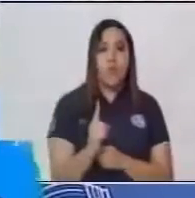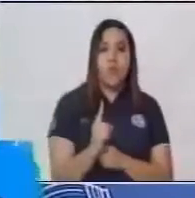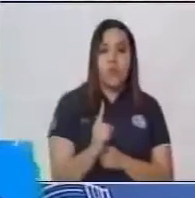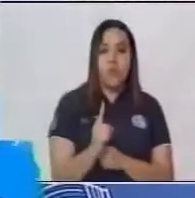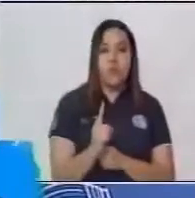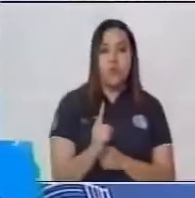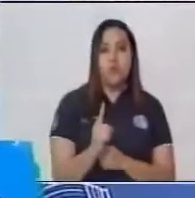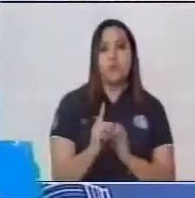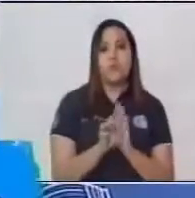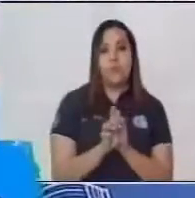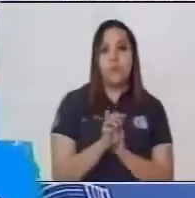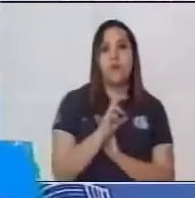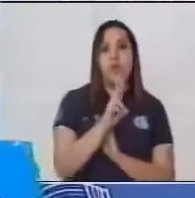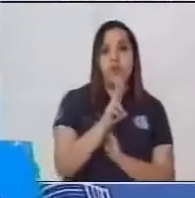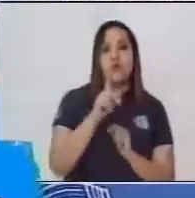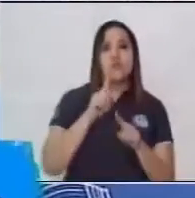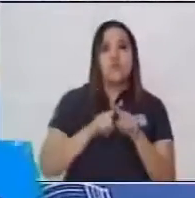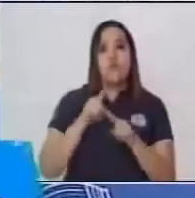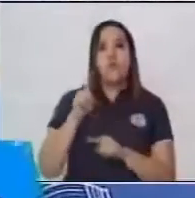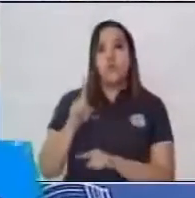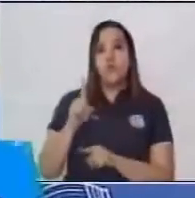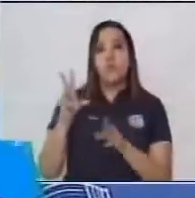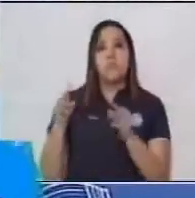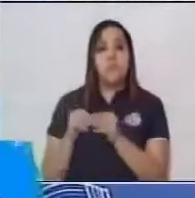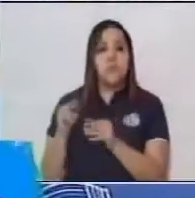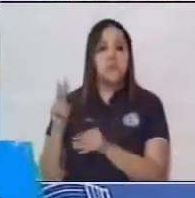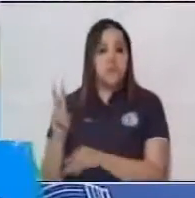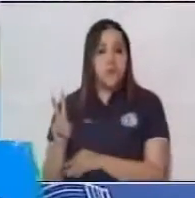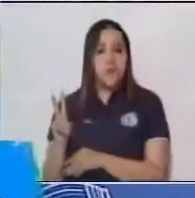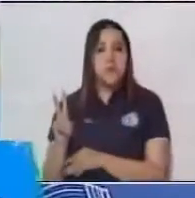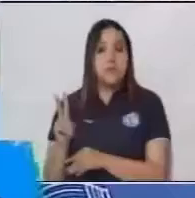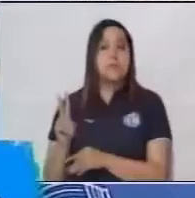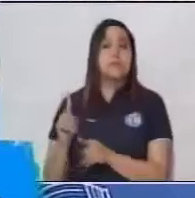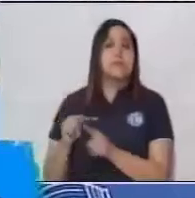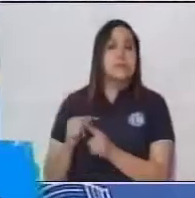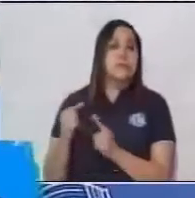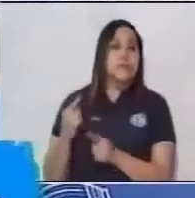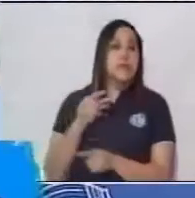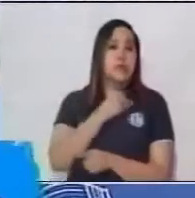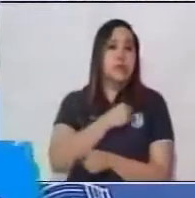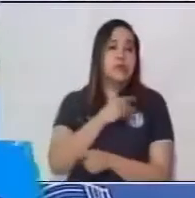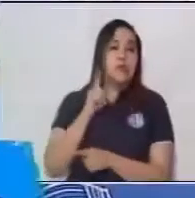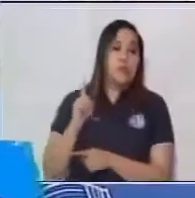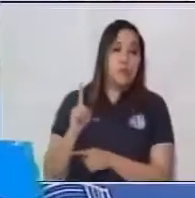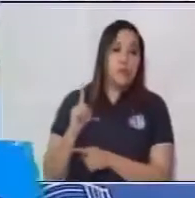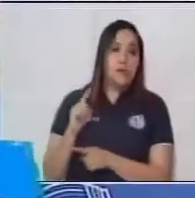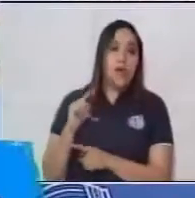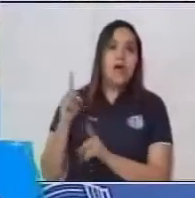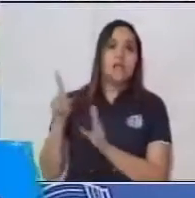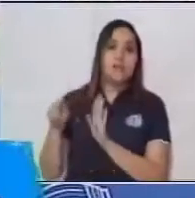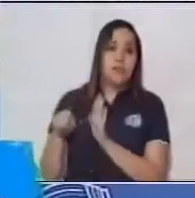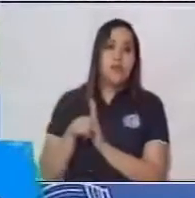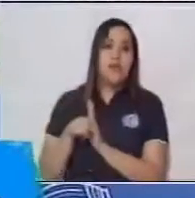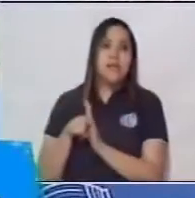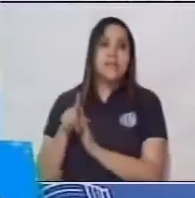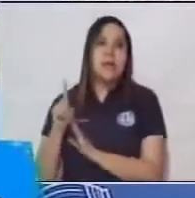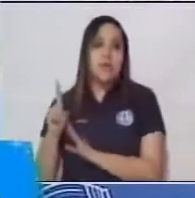por 1 me va a dar 2, pero yo quiero que me dé valor 1, entonces le voy a restar 1.